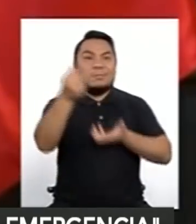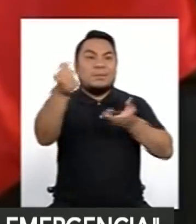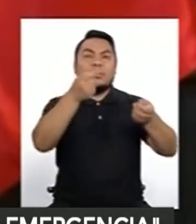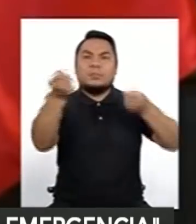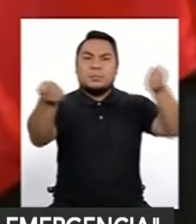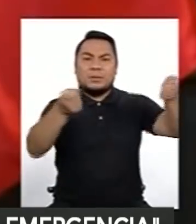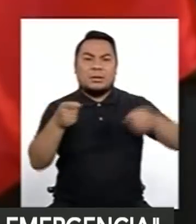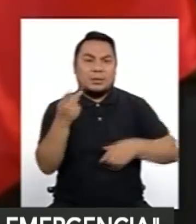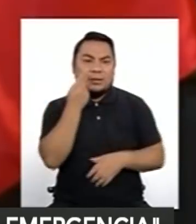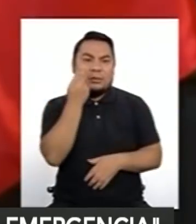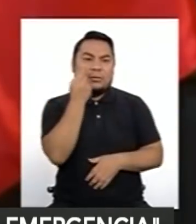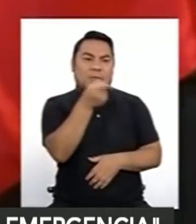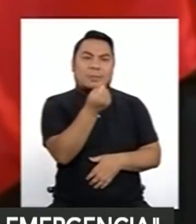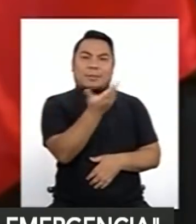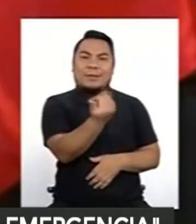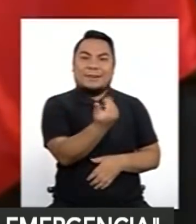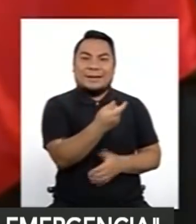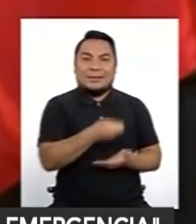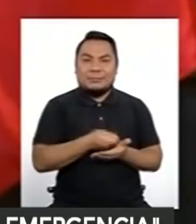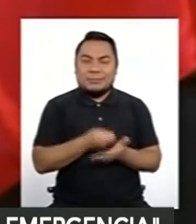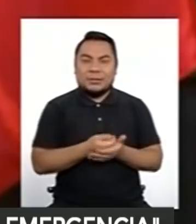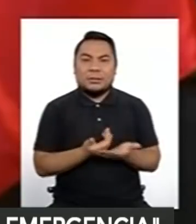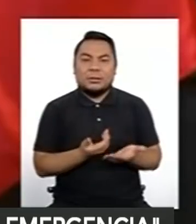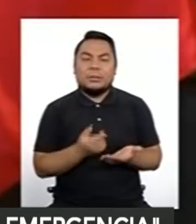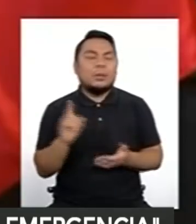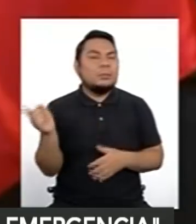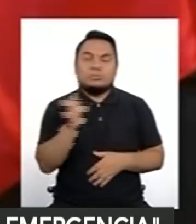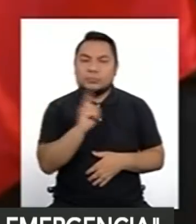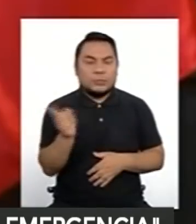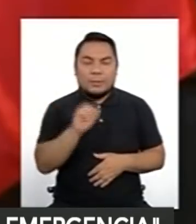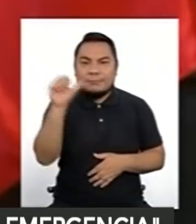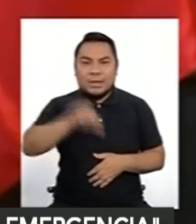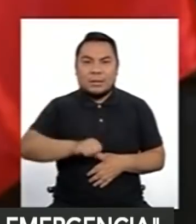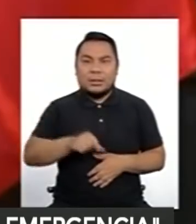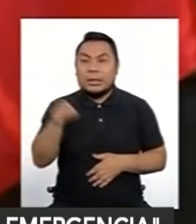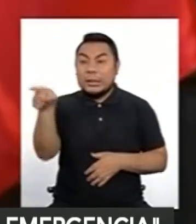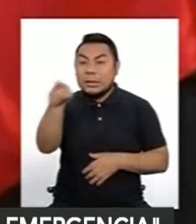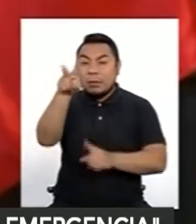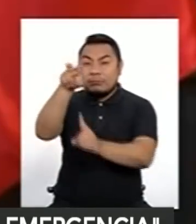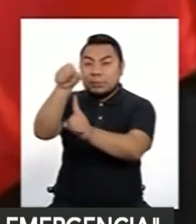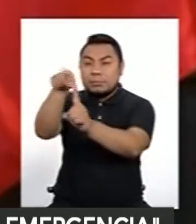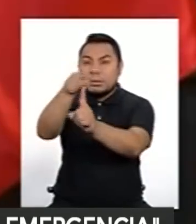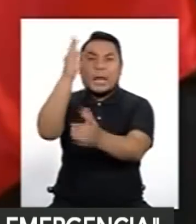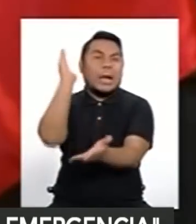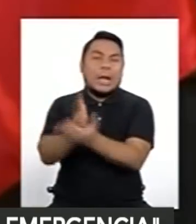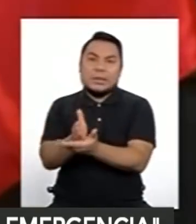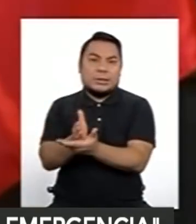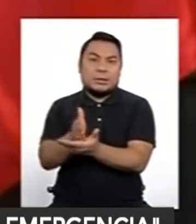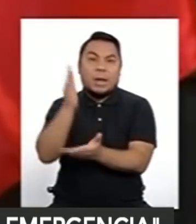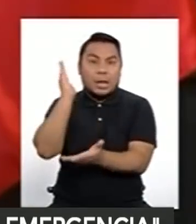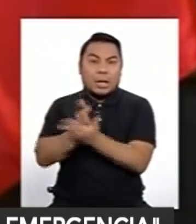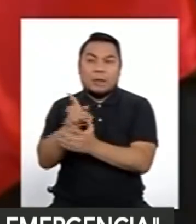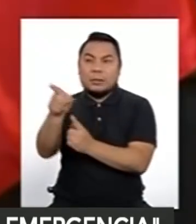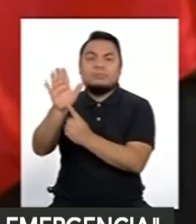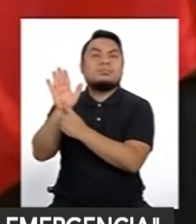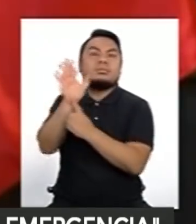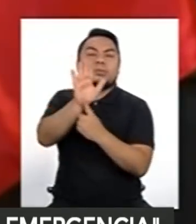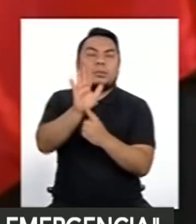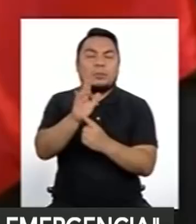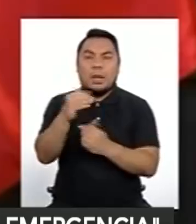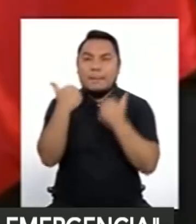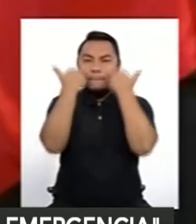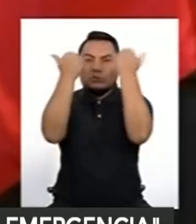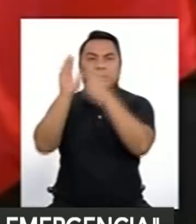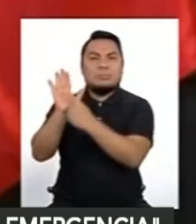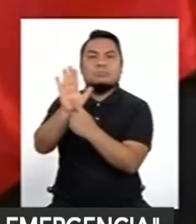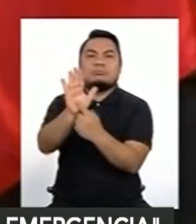ilegal. Serán identificados, serán castigados y serán puestos en evidencia. Y